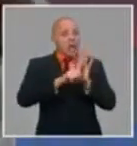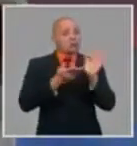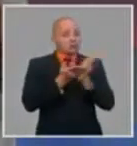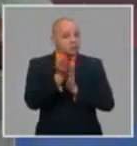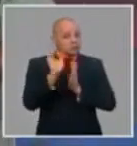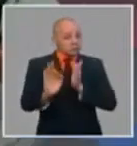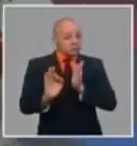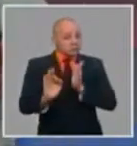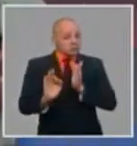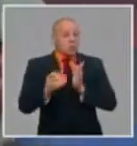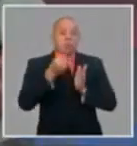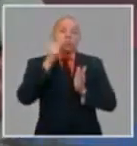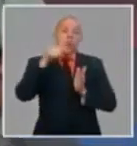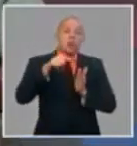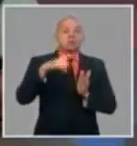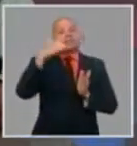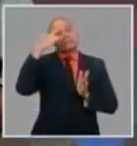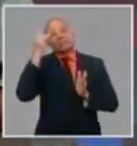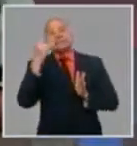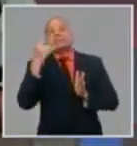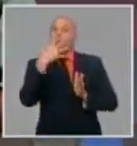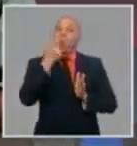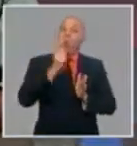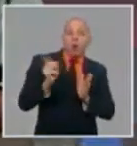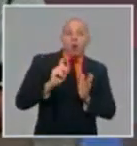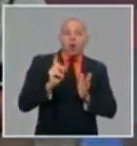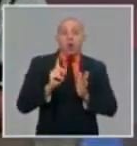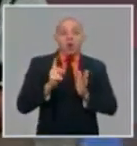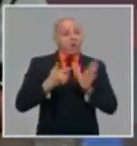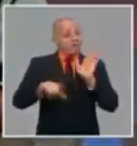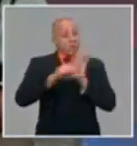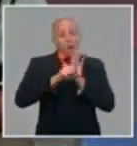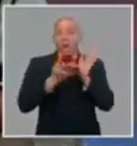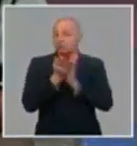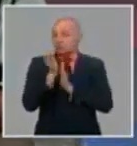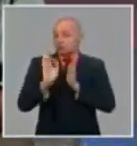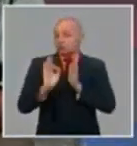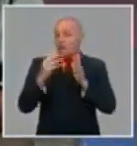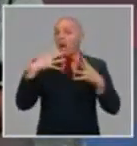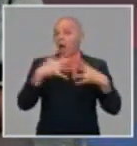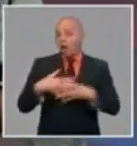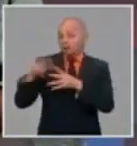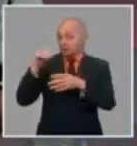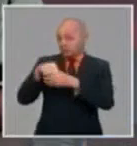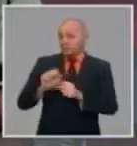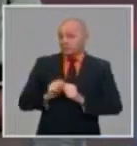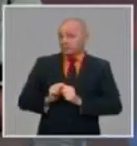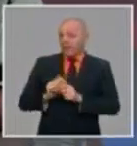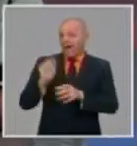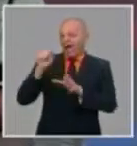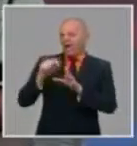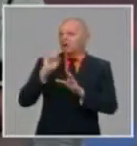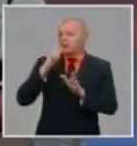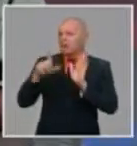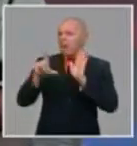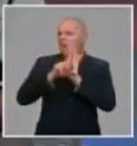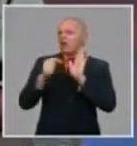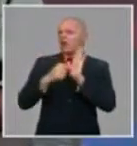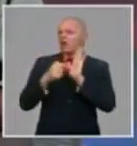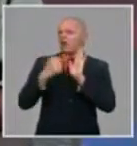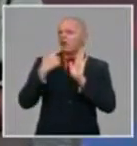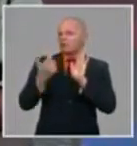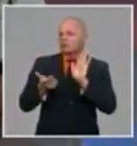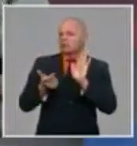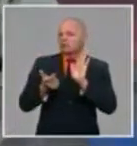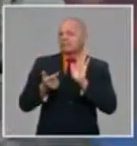Usted le puede gustar o no, pero es la ley que está vigente. Y esa ley establece todo un procedimiento legal para que venga